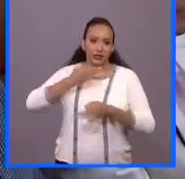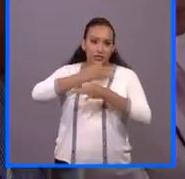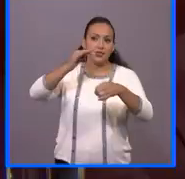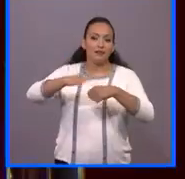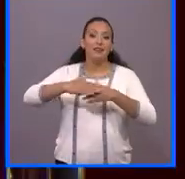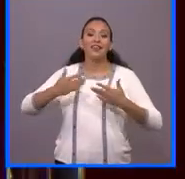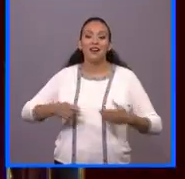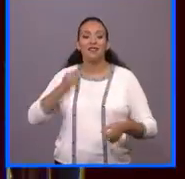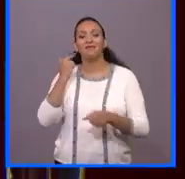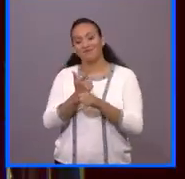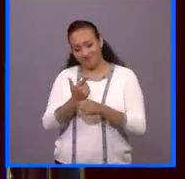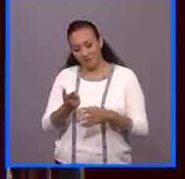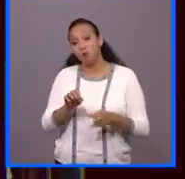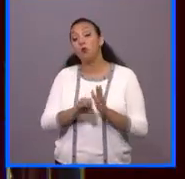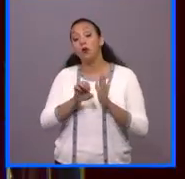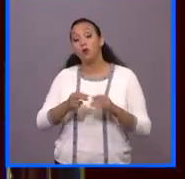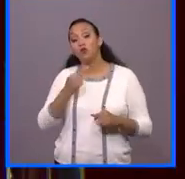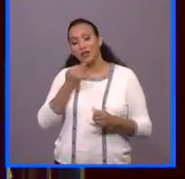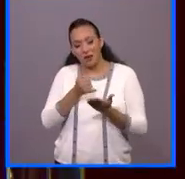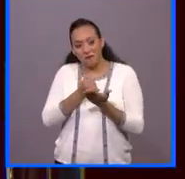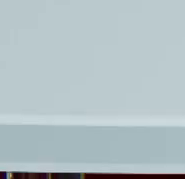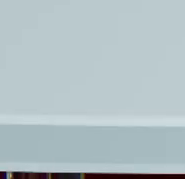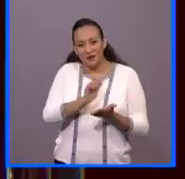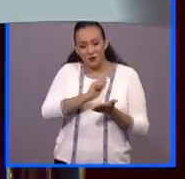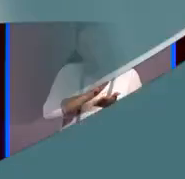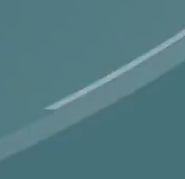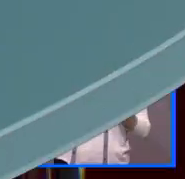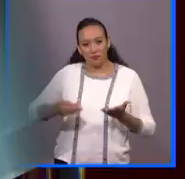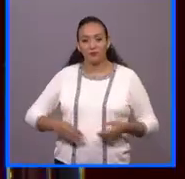lo que se sumó el uso de acordeones.